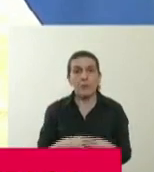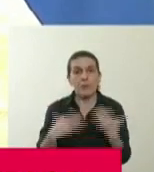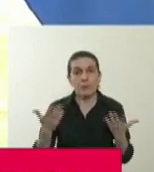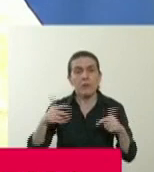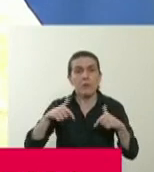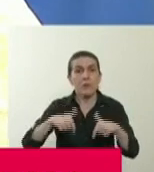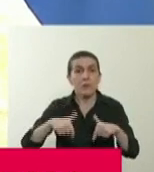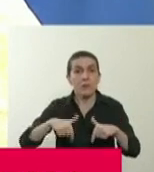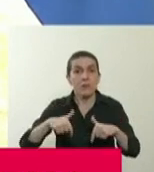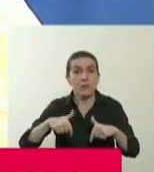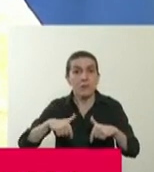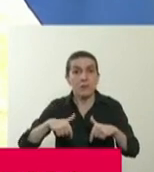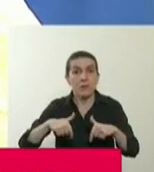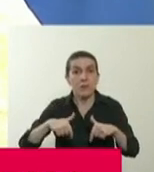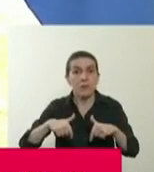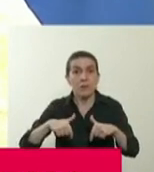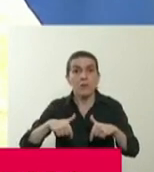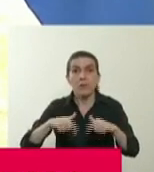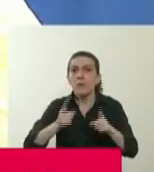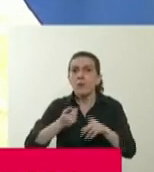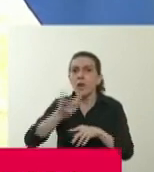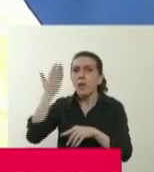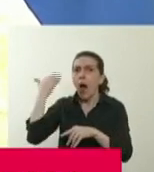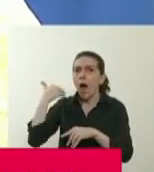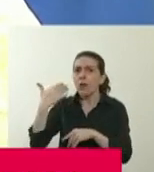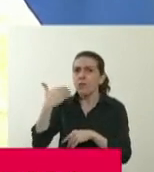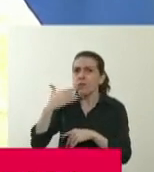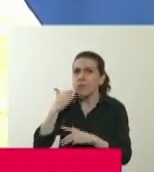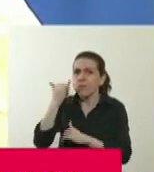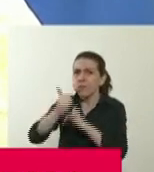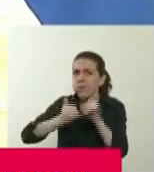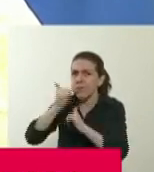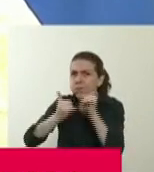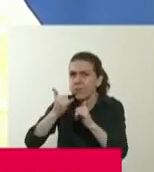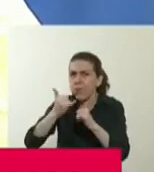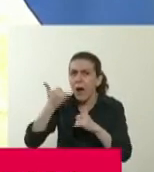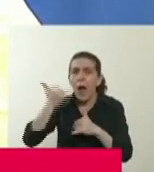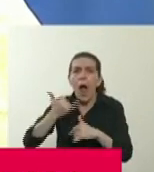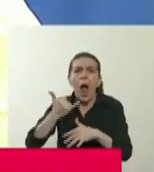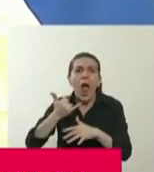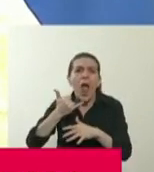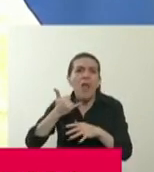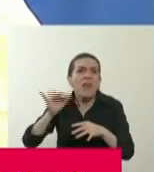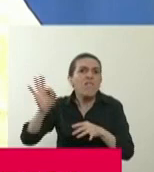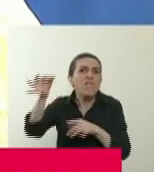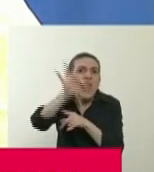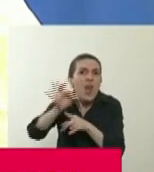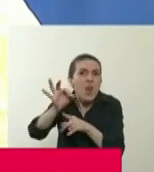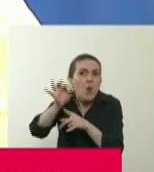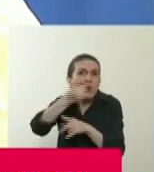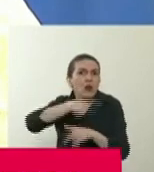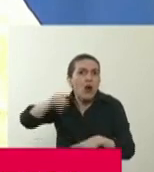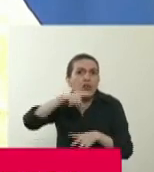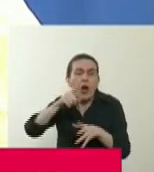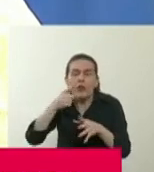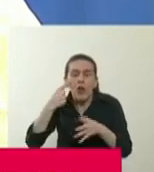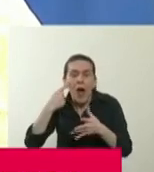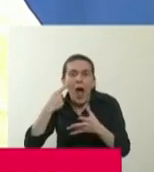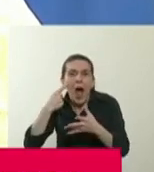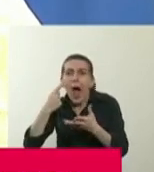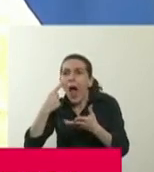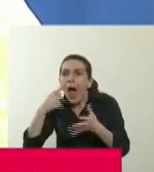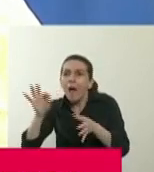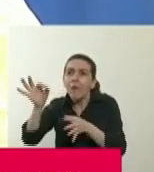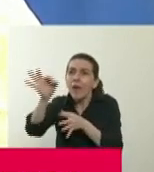estamos como les dije al comienzo, estamos enfrentando a un enemigo invisible. Y la verdad es que